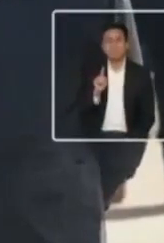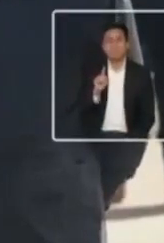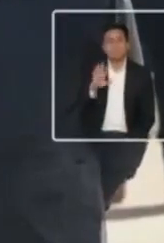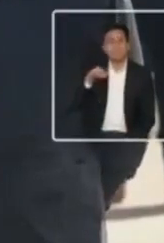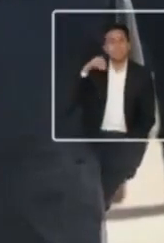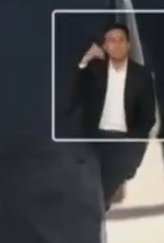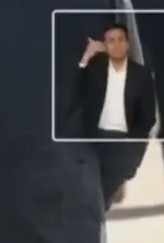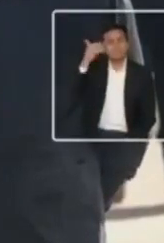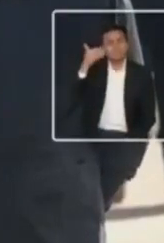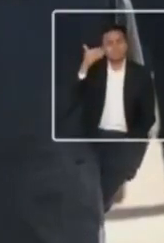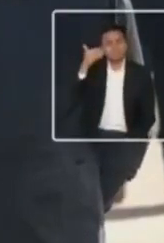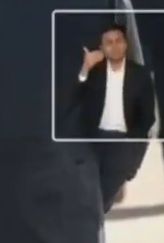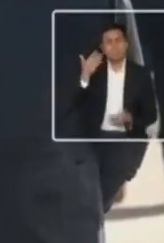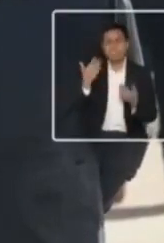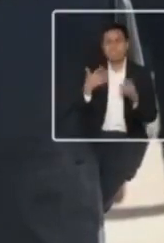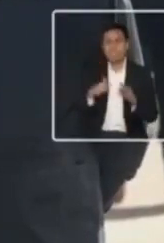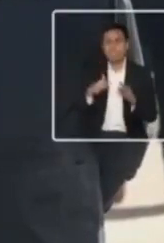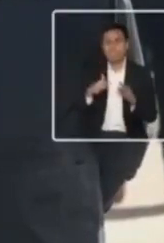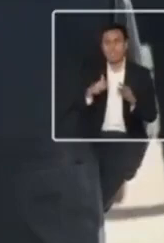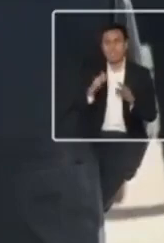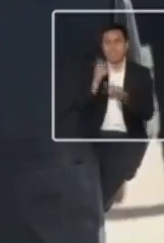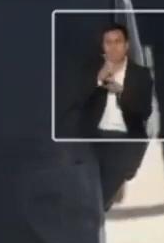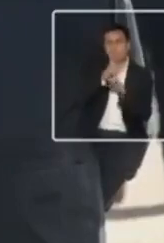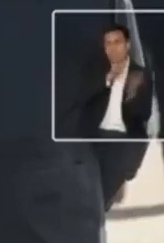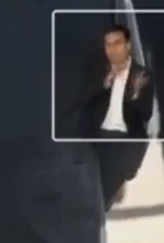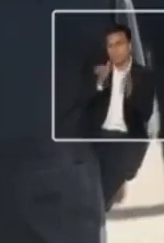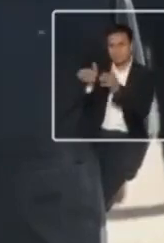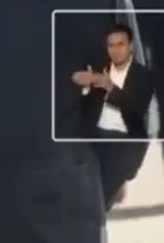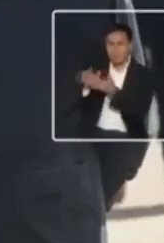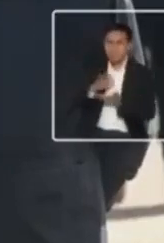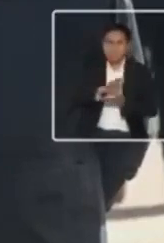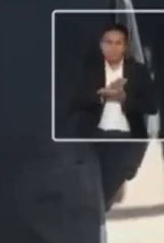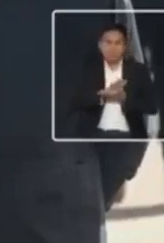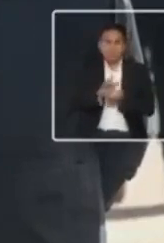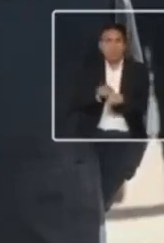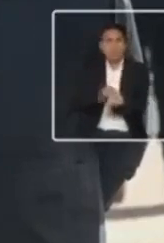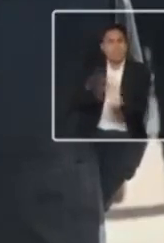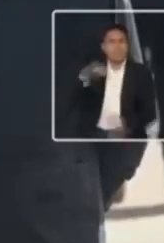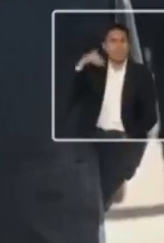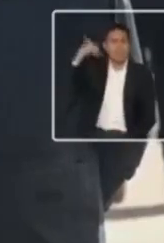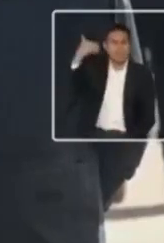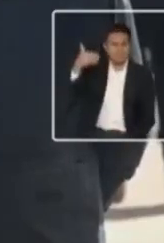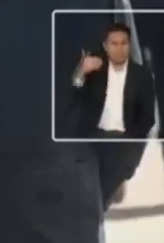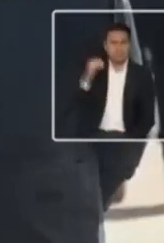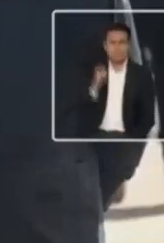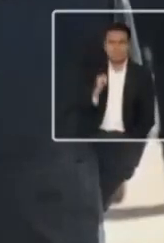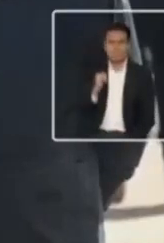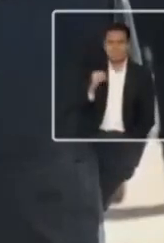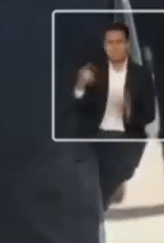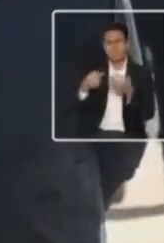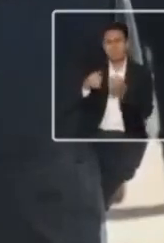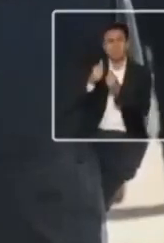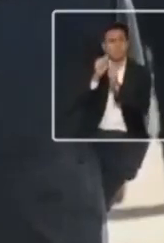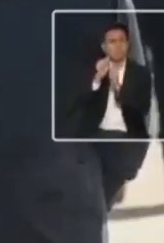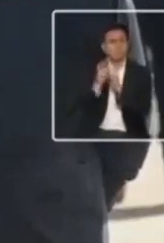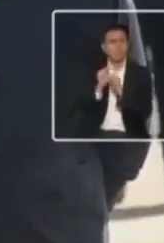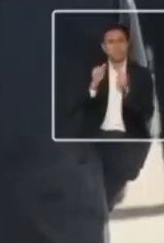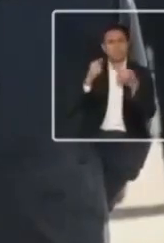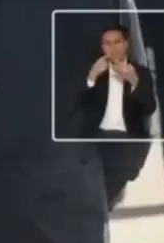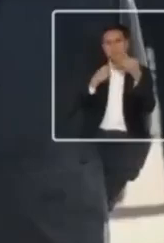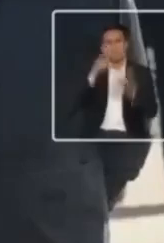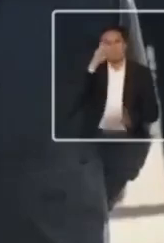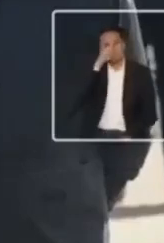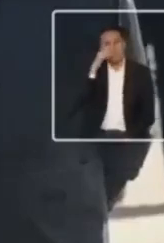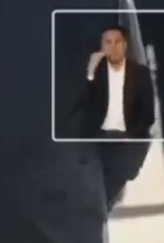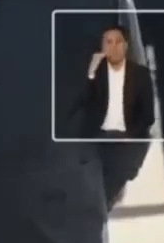espera, que después de que se van las cámaras y terminan las ceremonias, es largo y está plagado de desafíos, de dificultades,